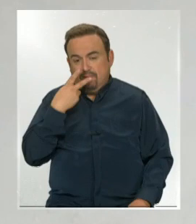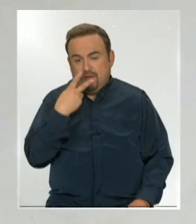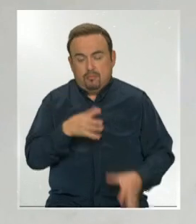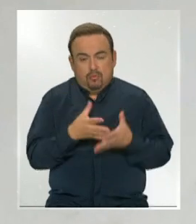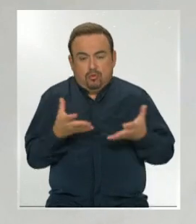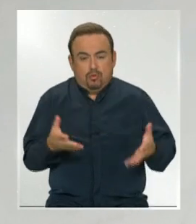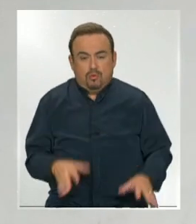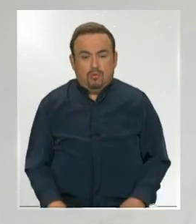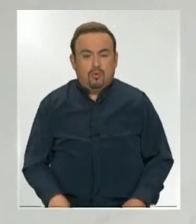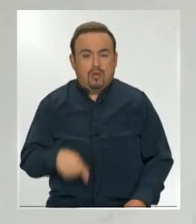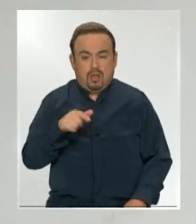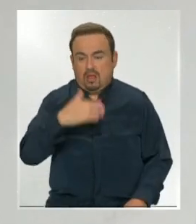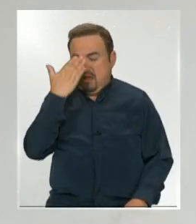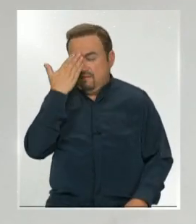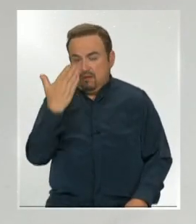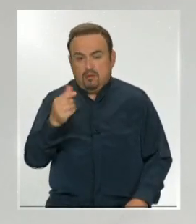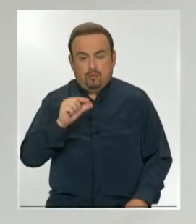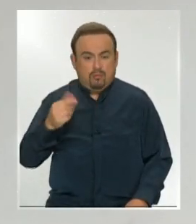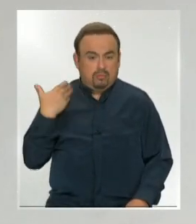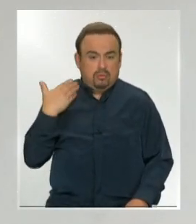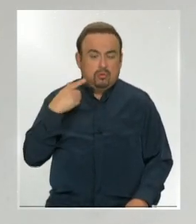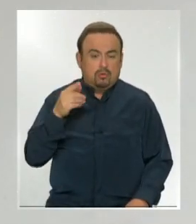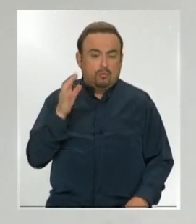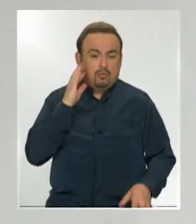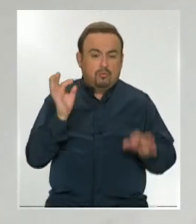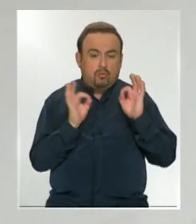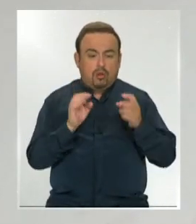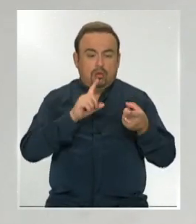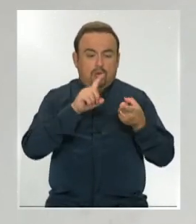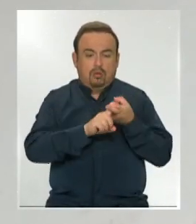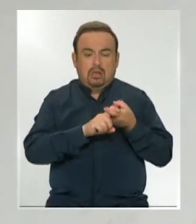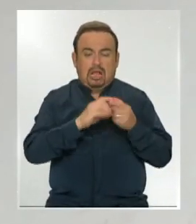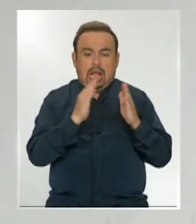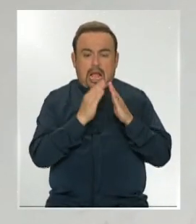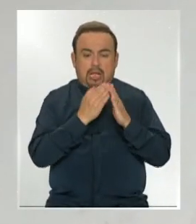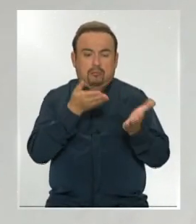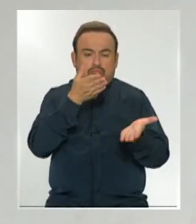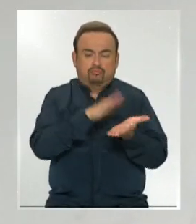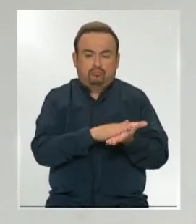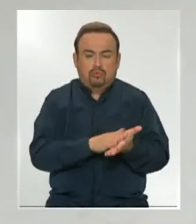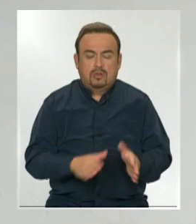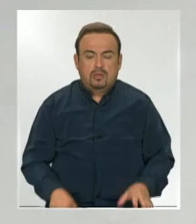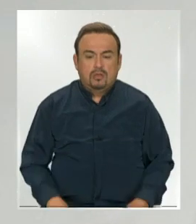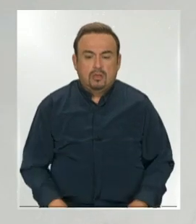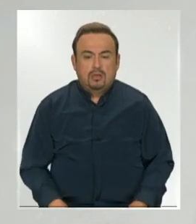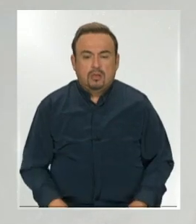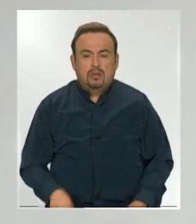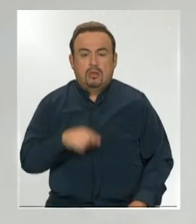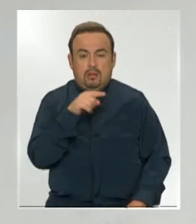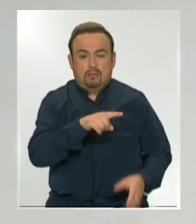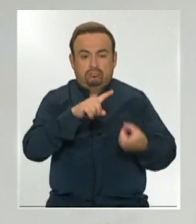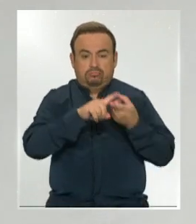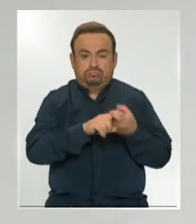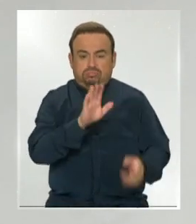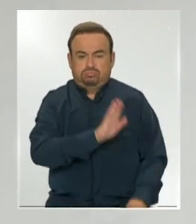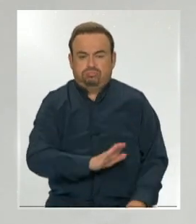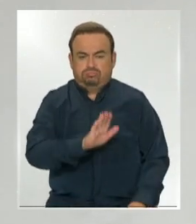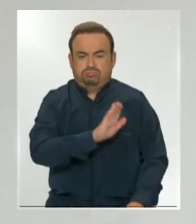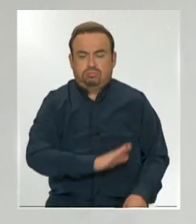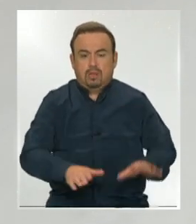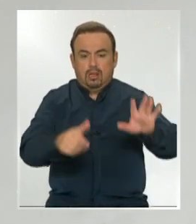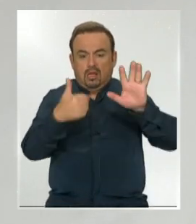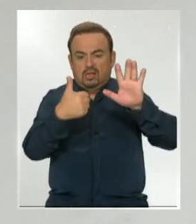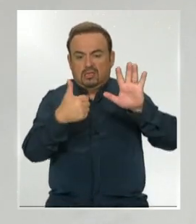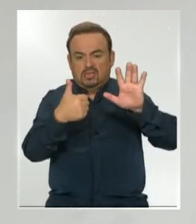lados. Aquí al frente, no hace mucho, una señora se le murió el marido en la casa y estuvo el marido como 5 o 6